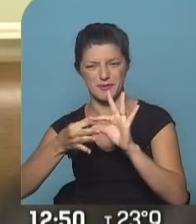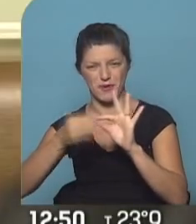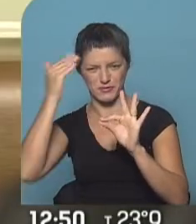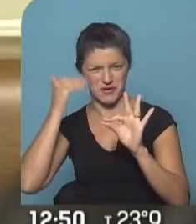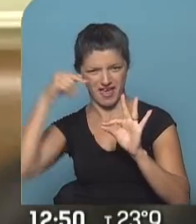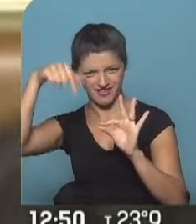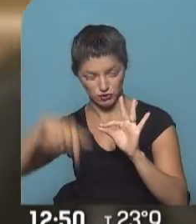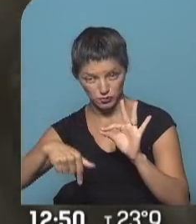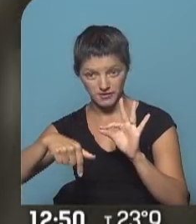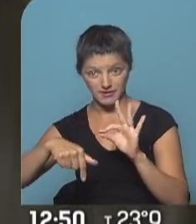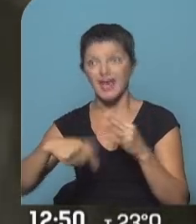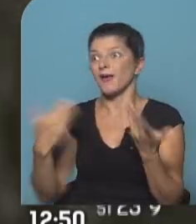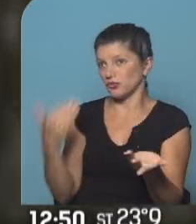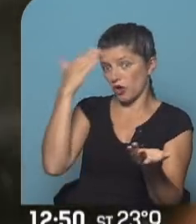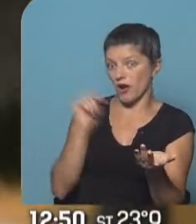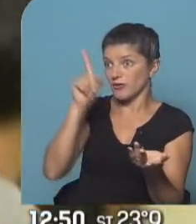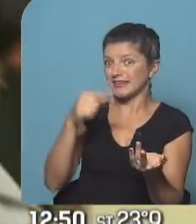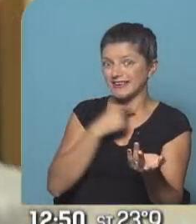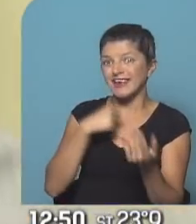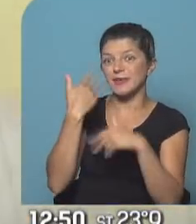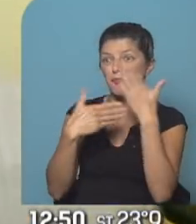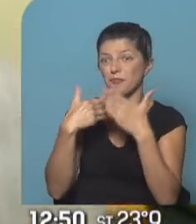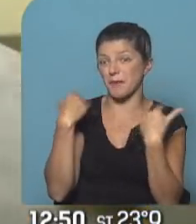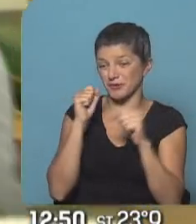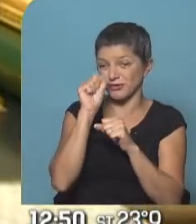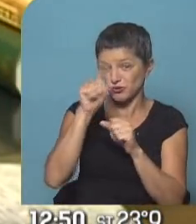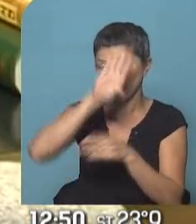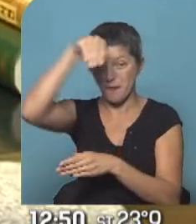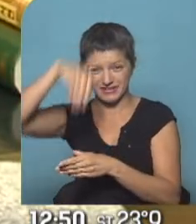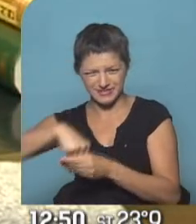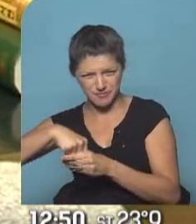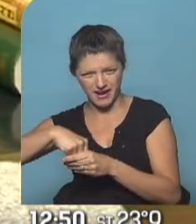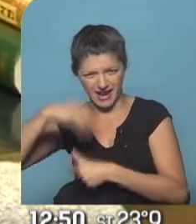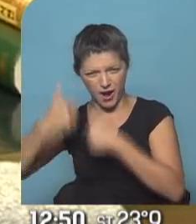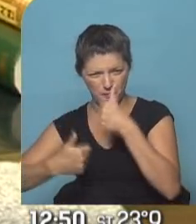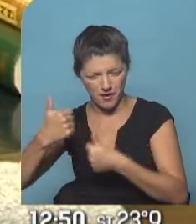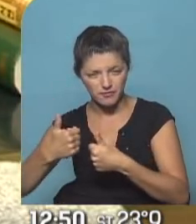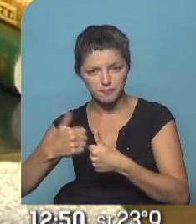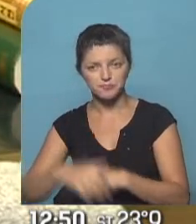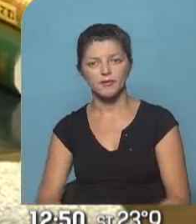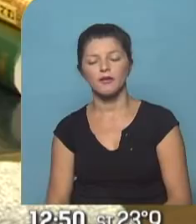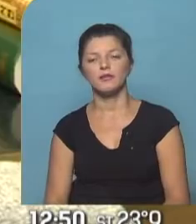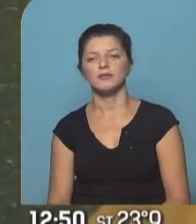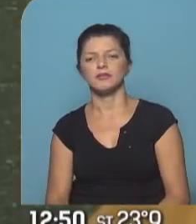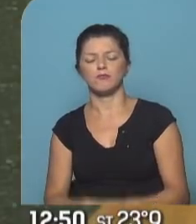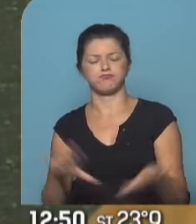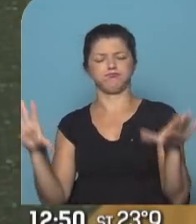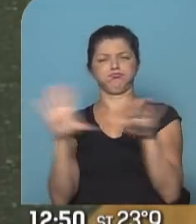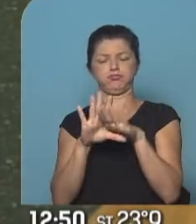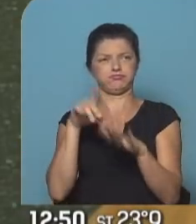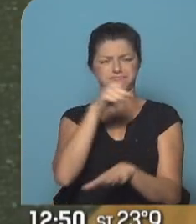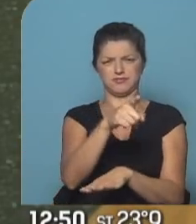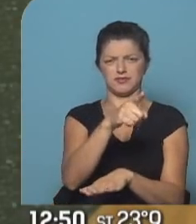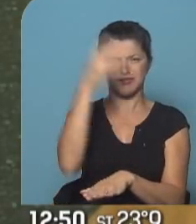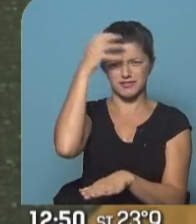donde además Corea del Norte quiere que algunos de sus deportistas participen. Entonces, en el medio de todo esto aparece Trump de algún modo también embarrando la